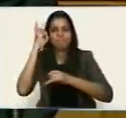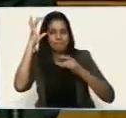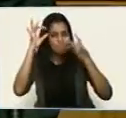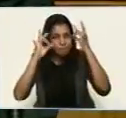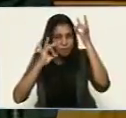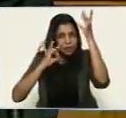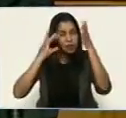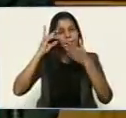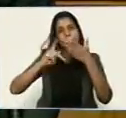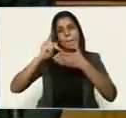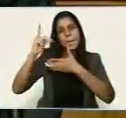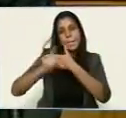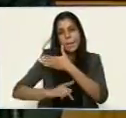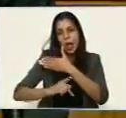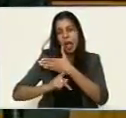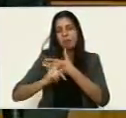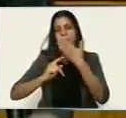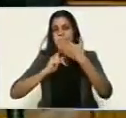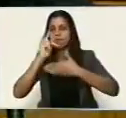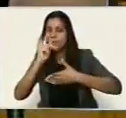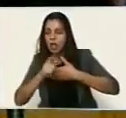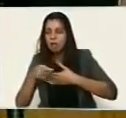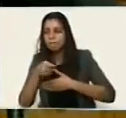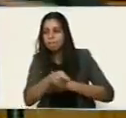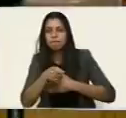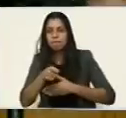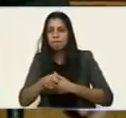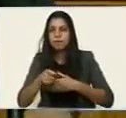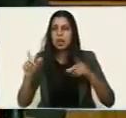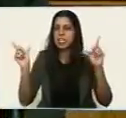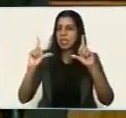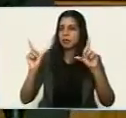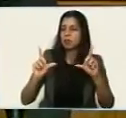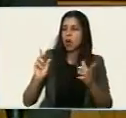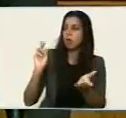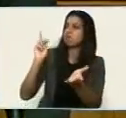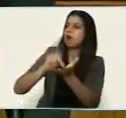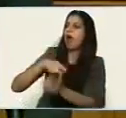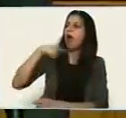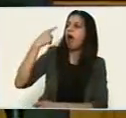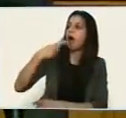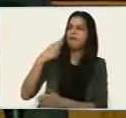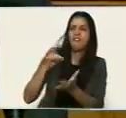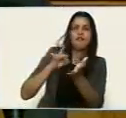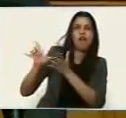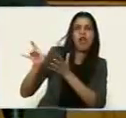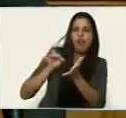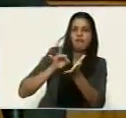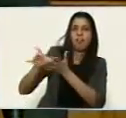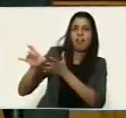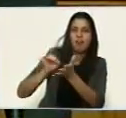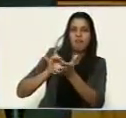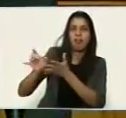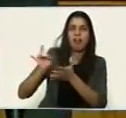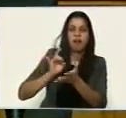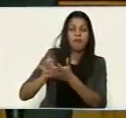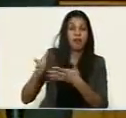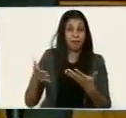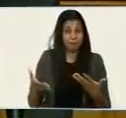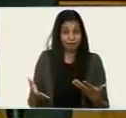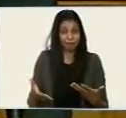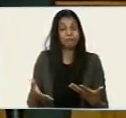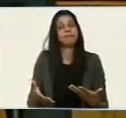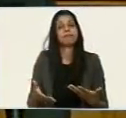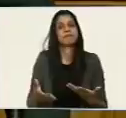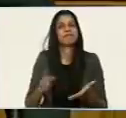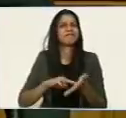pasar los límites y comenzaron a hablar de la salida, de la salida, de la salida, de la salida, que